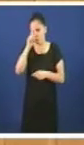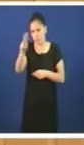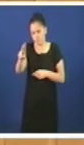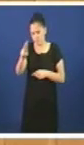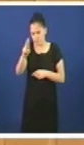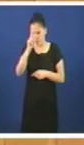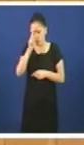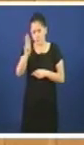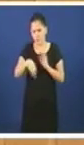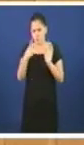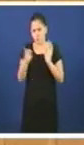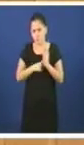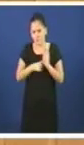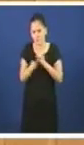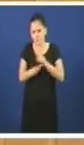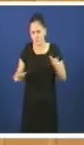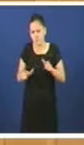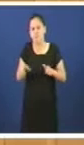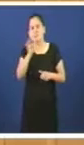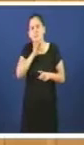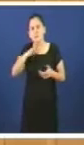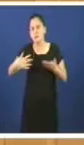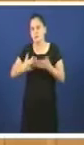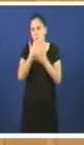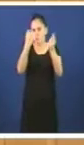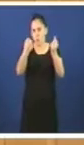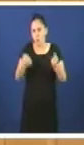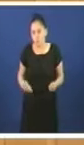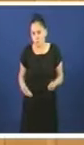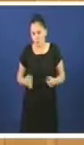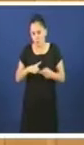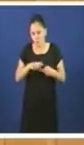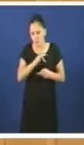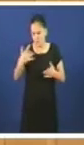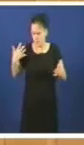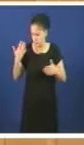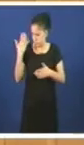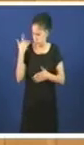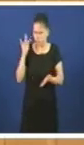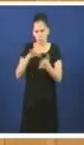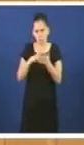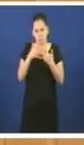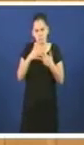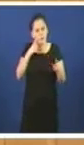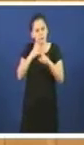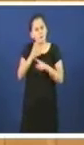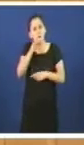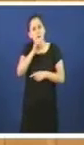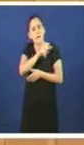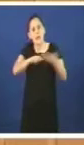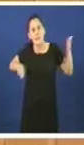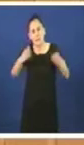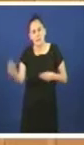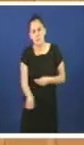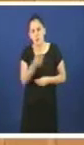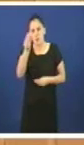profunda a todos los gallegos ilustres a todos aqueles que lo gritaron por una galicia millón que hicieron grande a